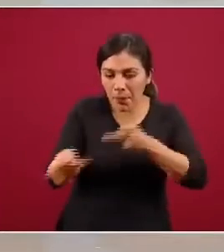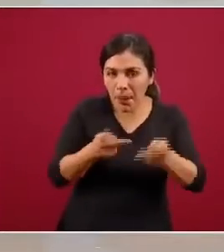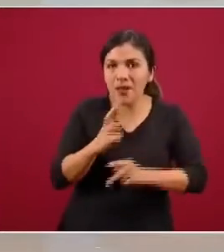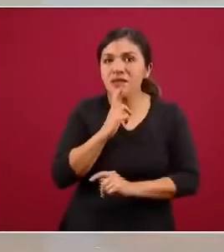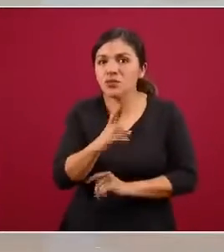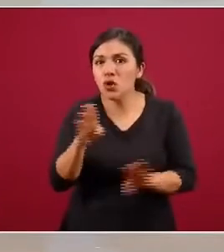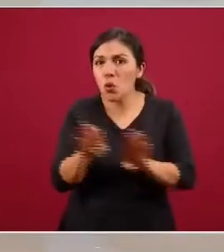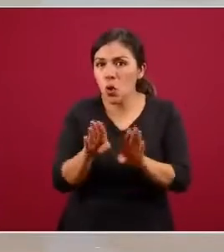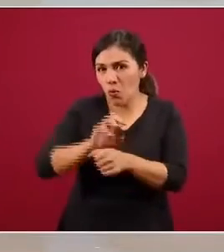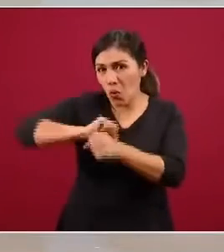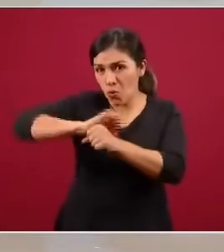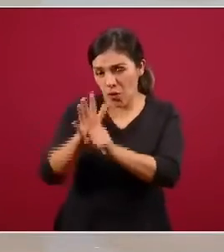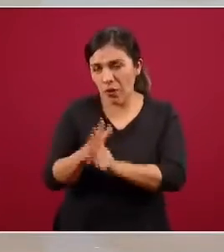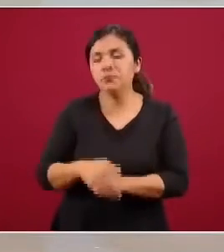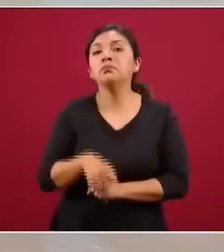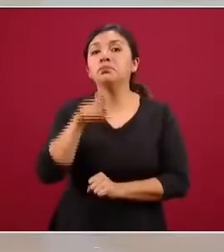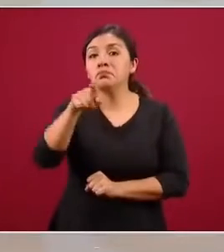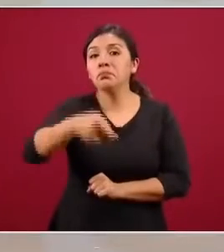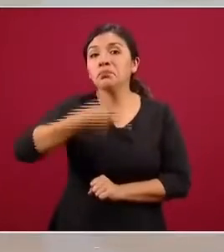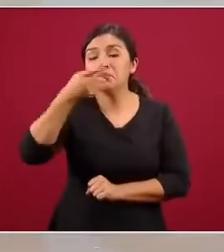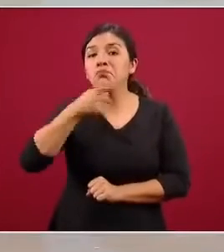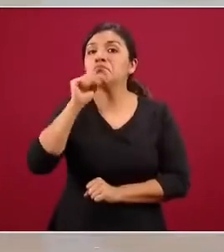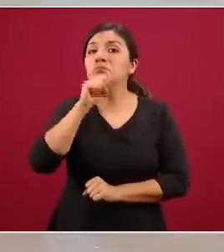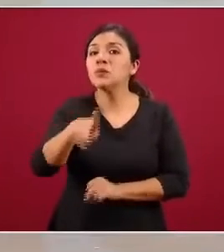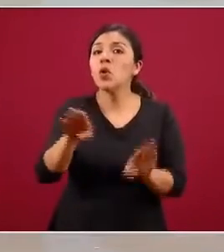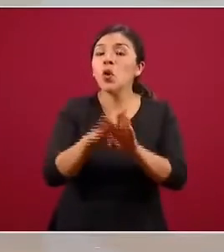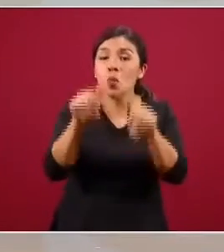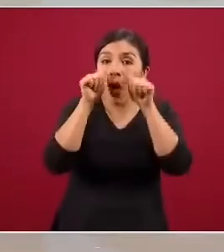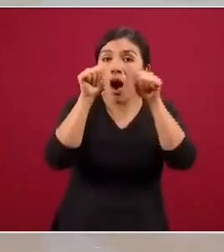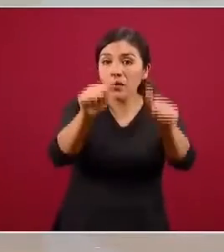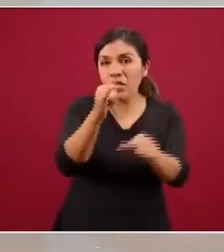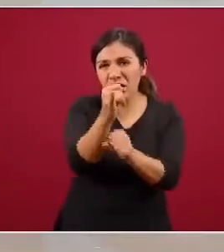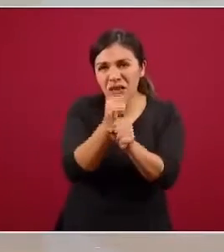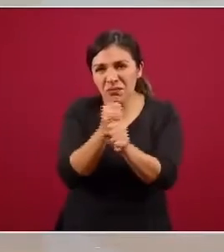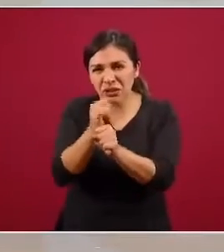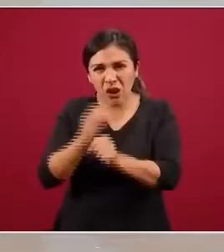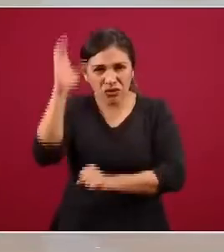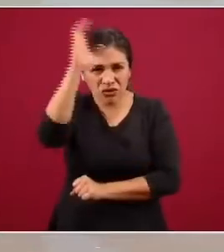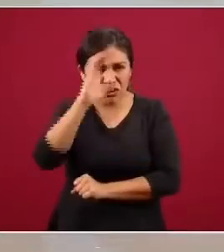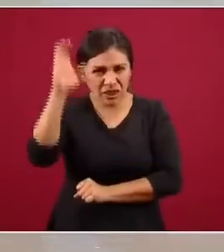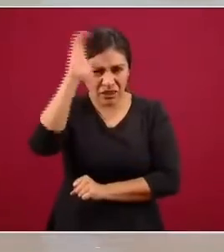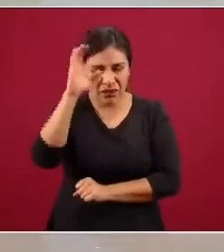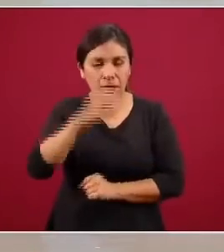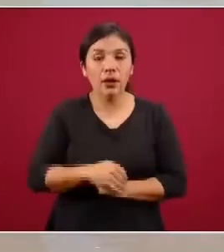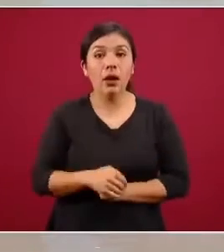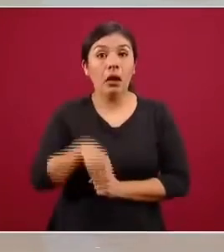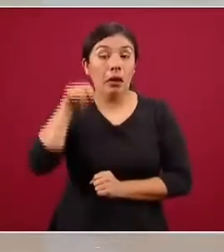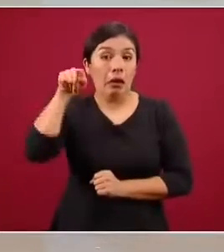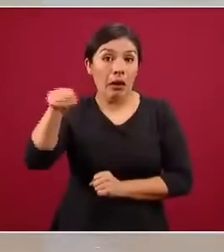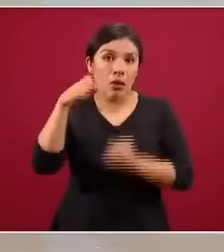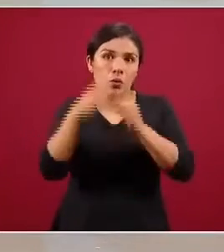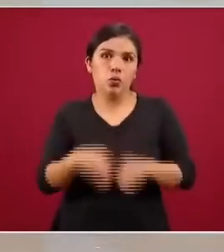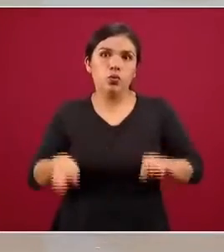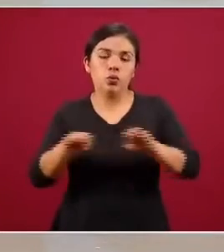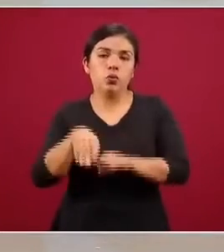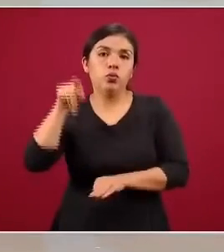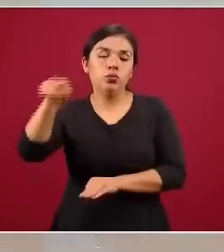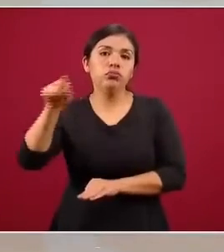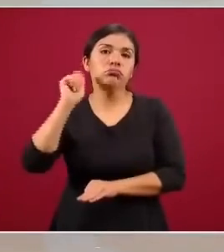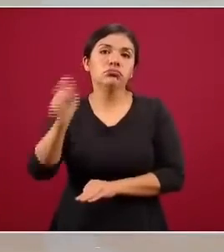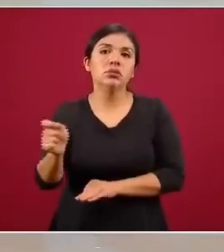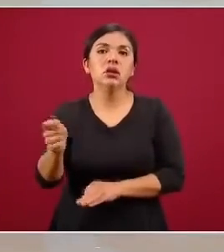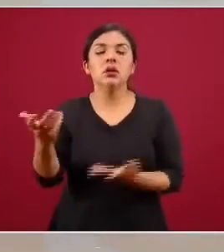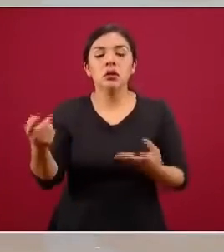la respuesta, uno de ellos fue precisamente el componente de atención médica e investigación científica. Este componente se conforma